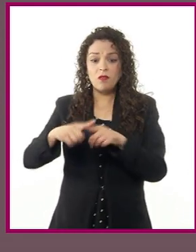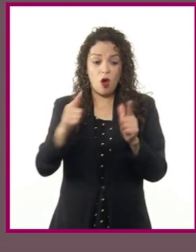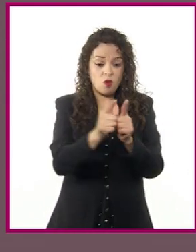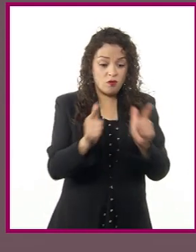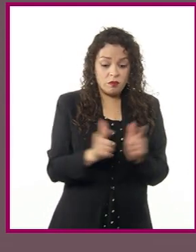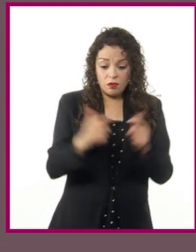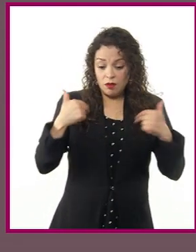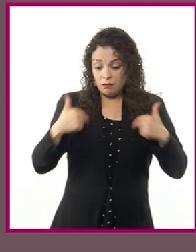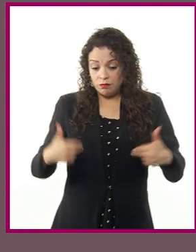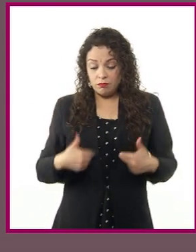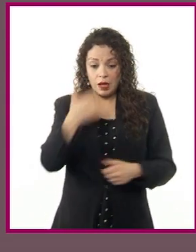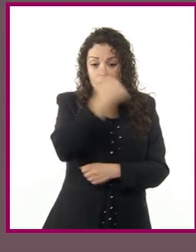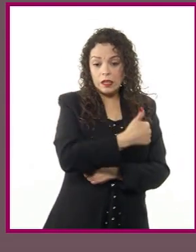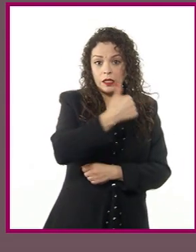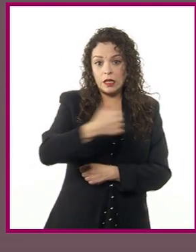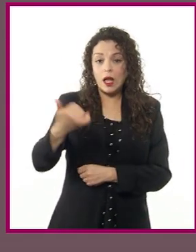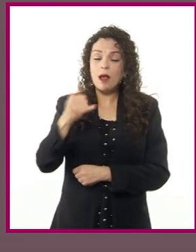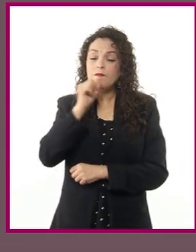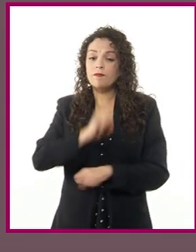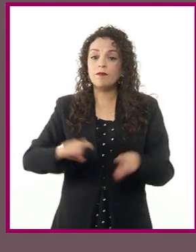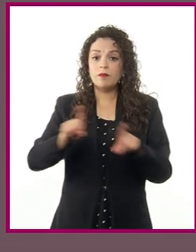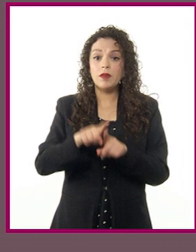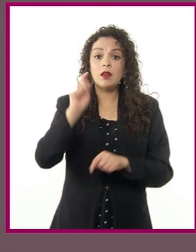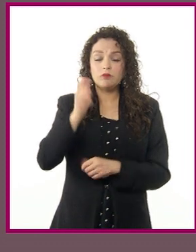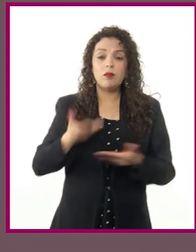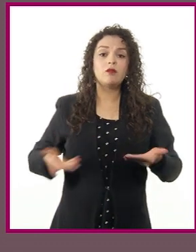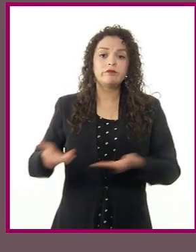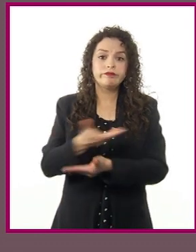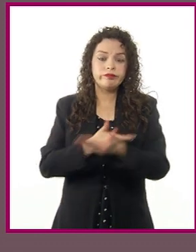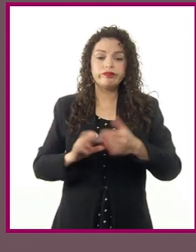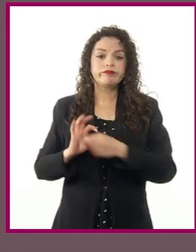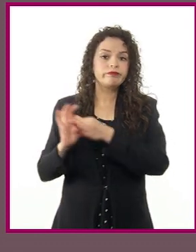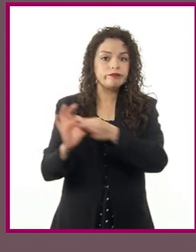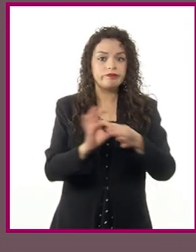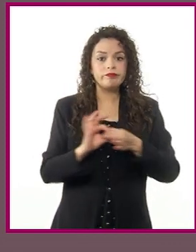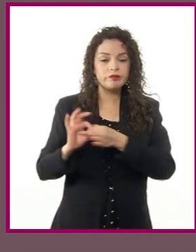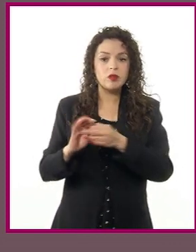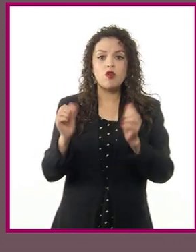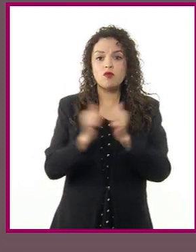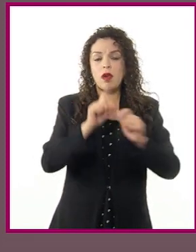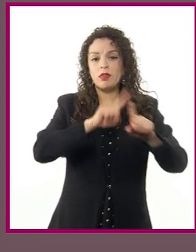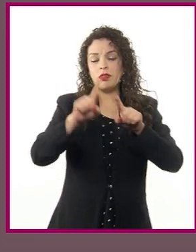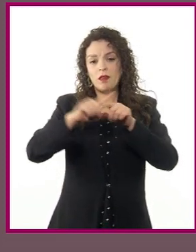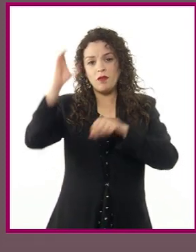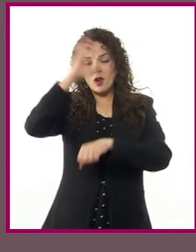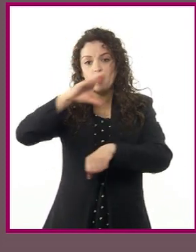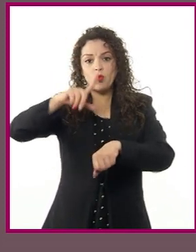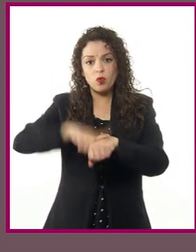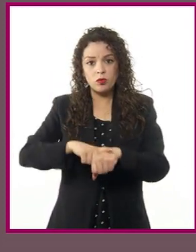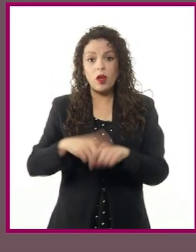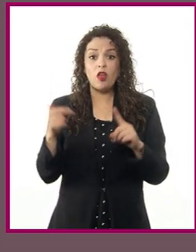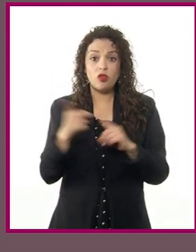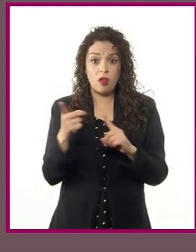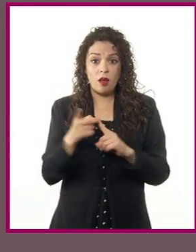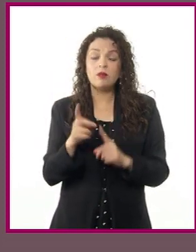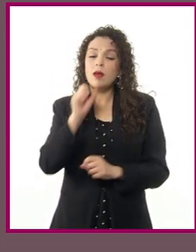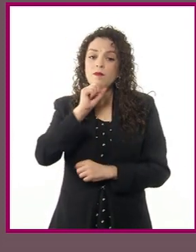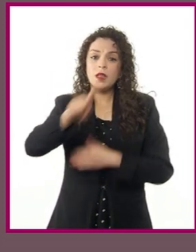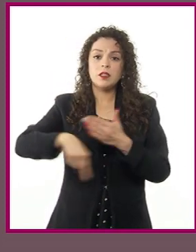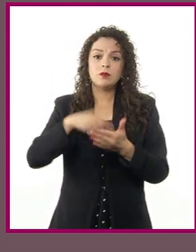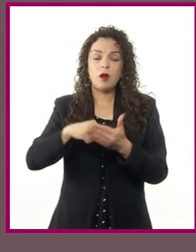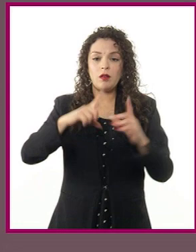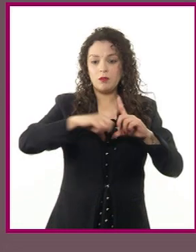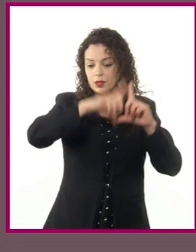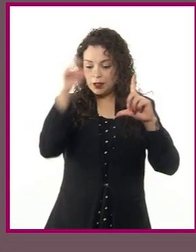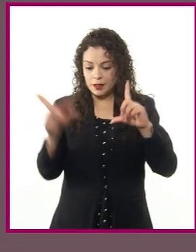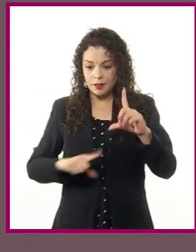humanos, así como la existencia, convivencia e interacción entre las diferentes culturas dentro de un mismo espacio